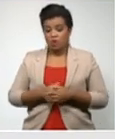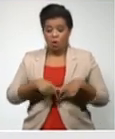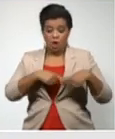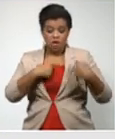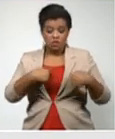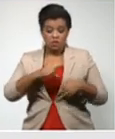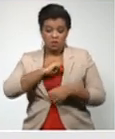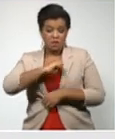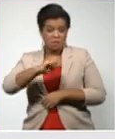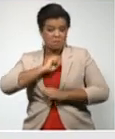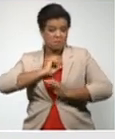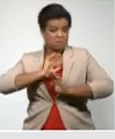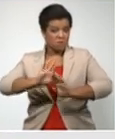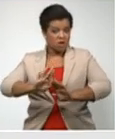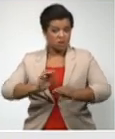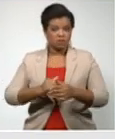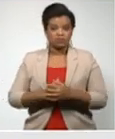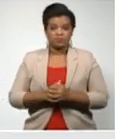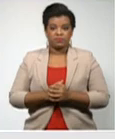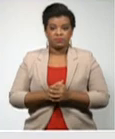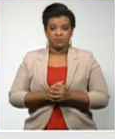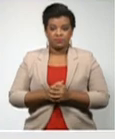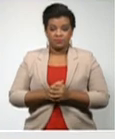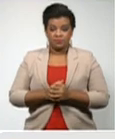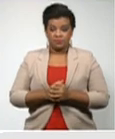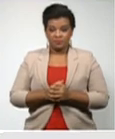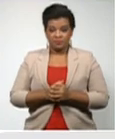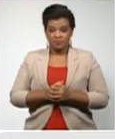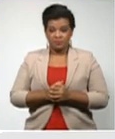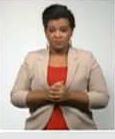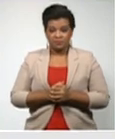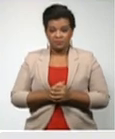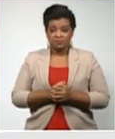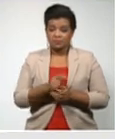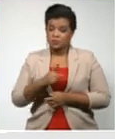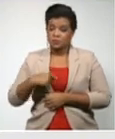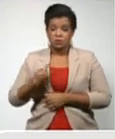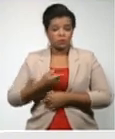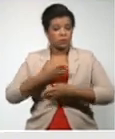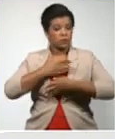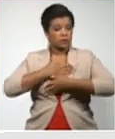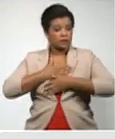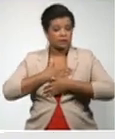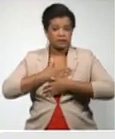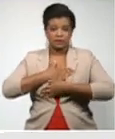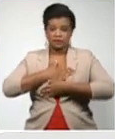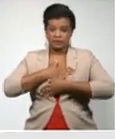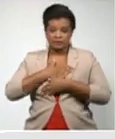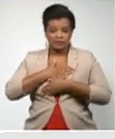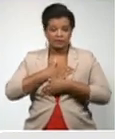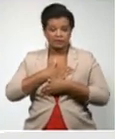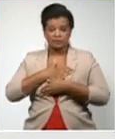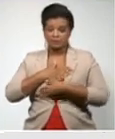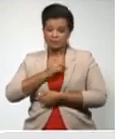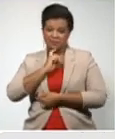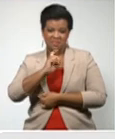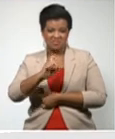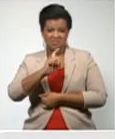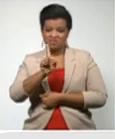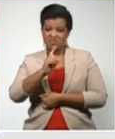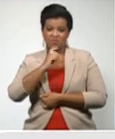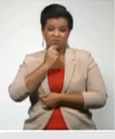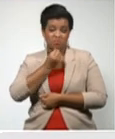cardíaca en asistolia, de la cual tampoco fue posible su reanimación, no obstante las